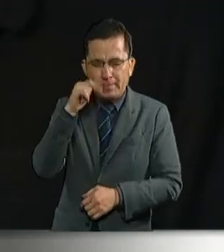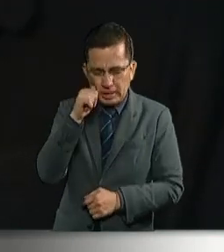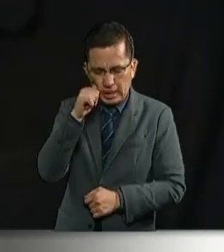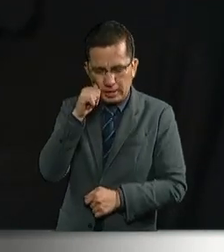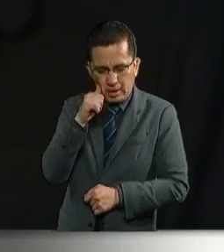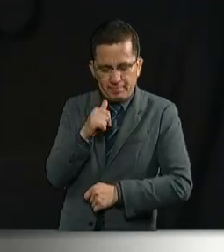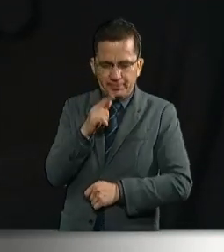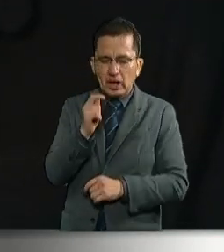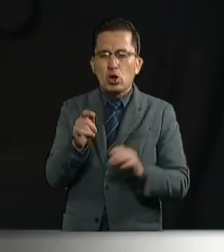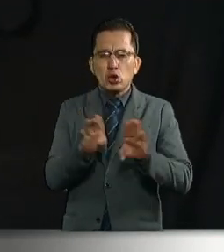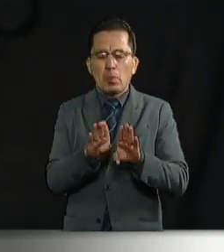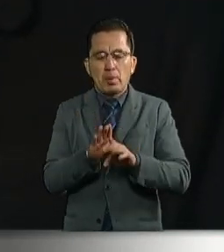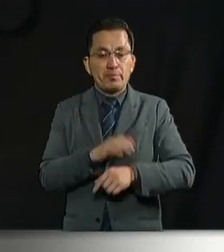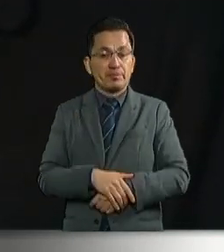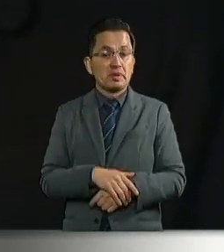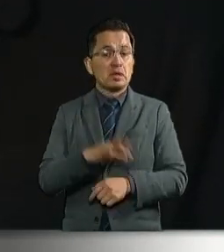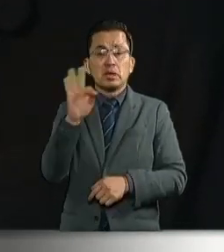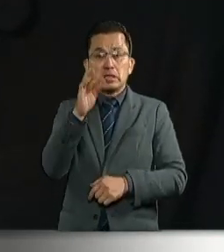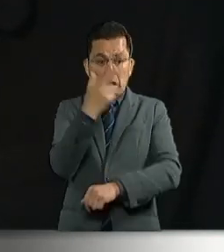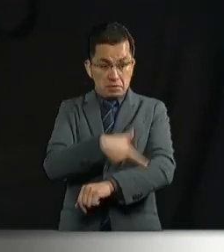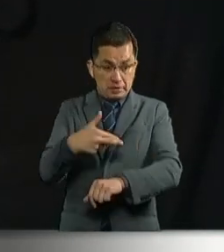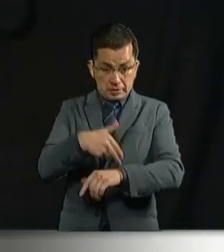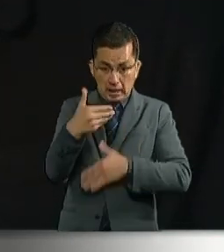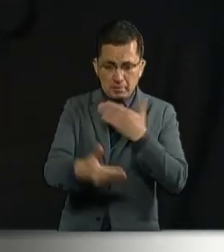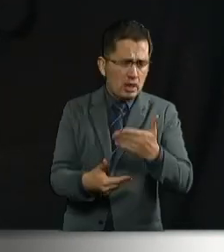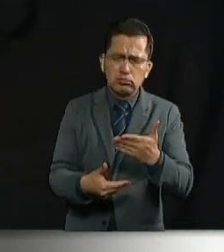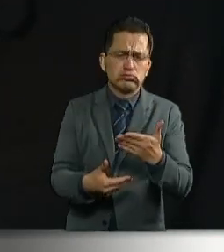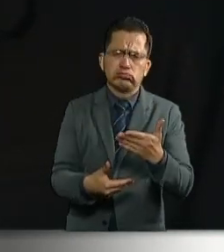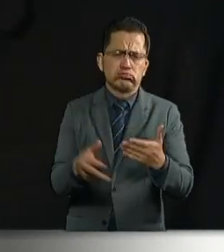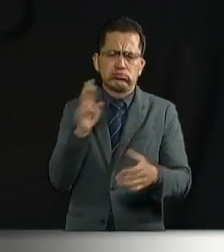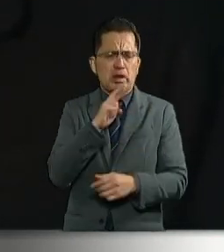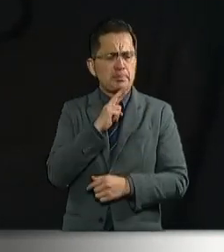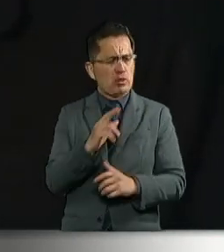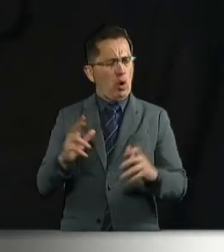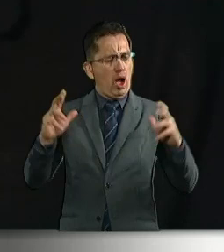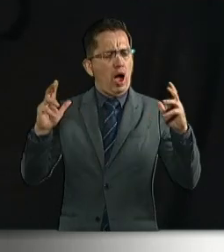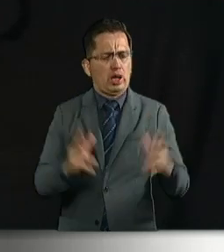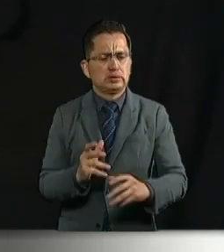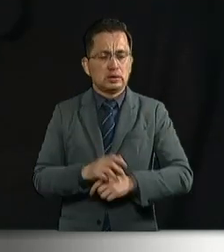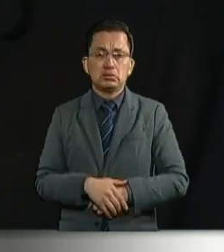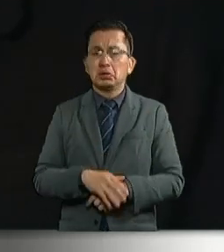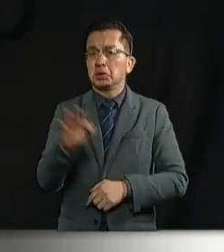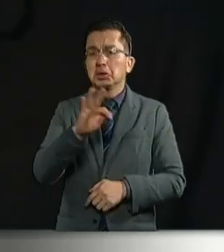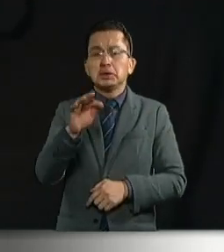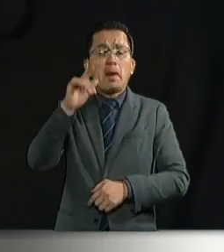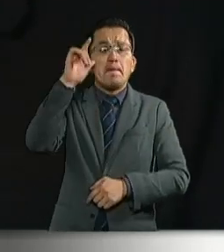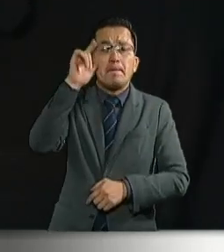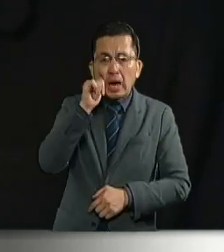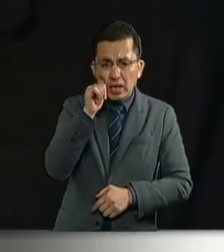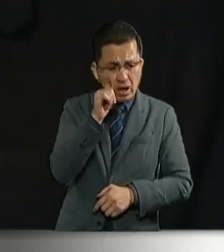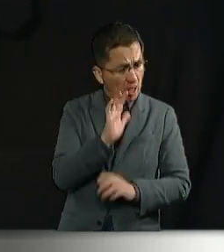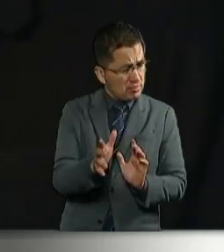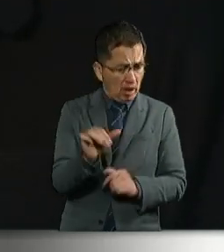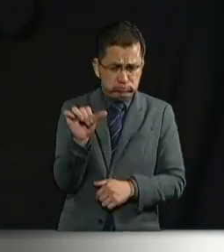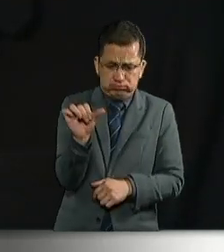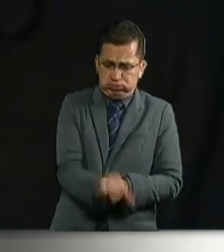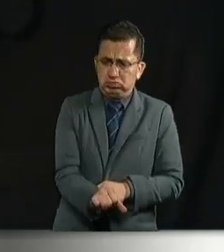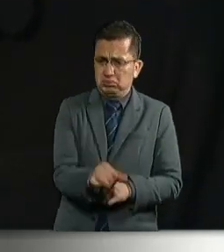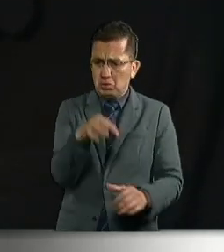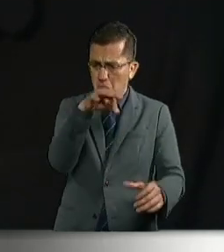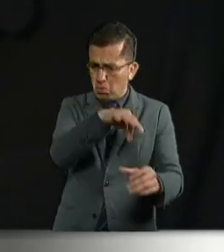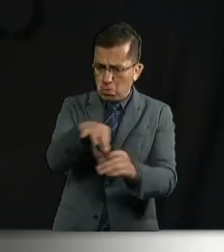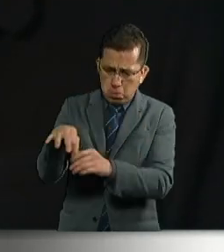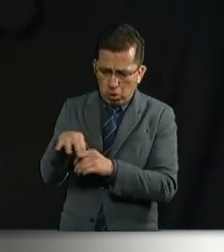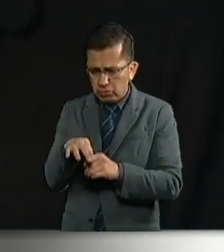de ellas es dispensar todos los trámites y mañana mismo votarlo para enviarlo al ejecutivo